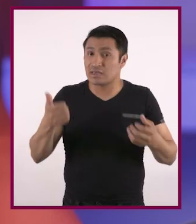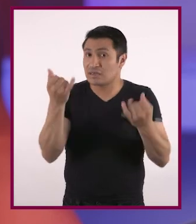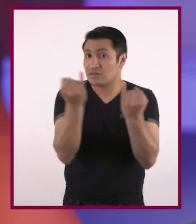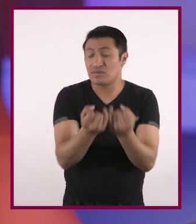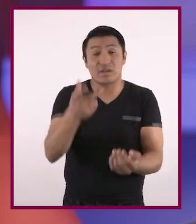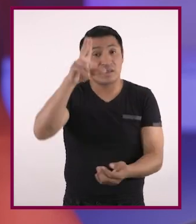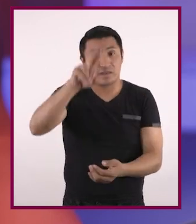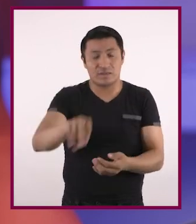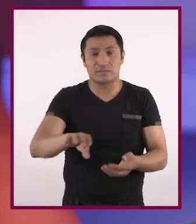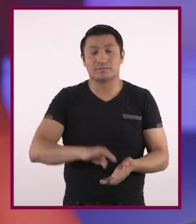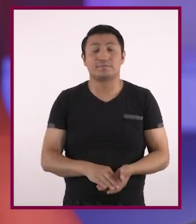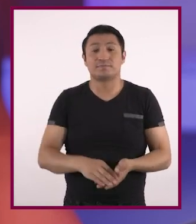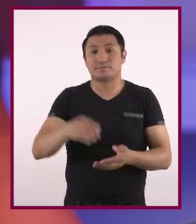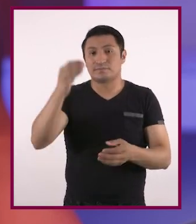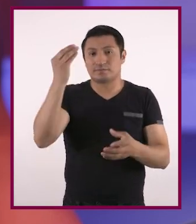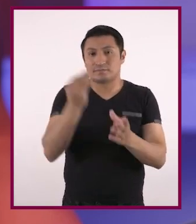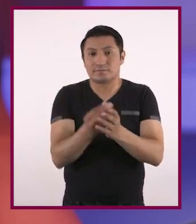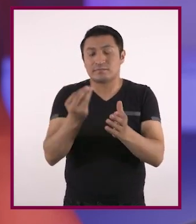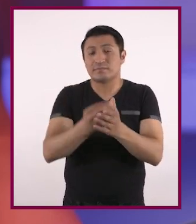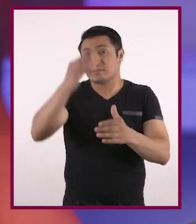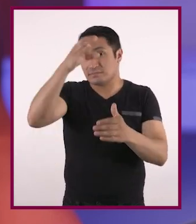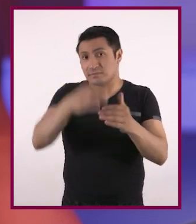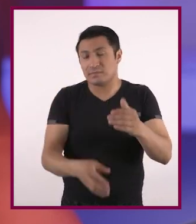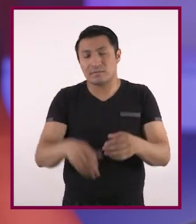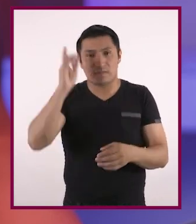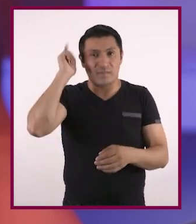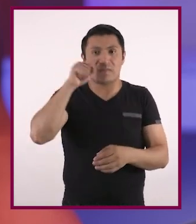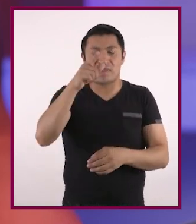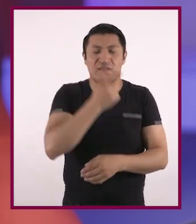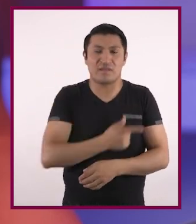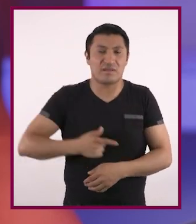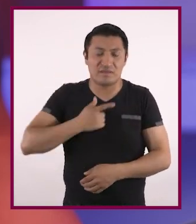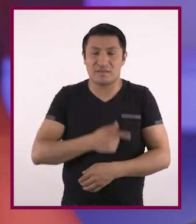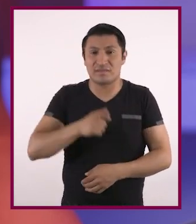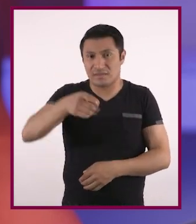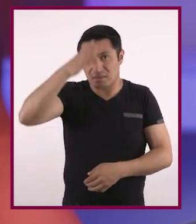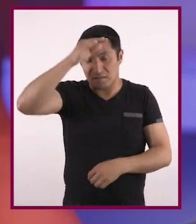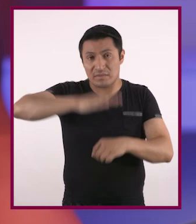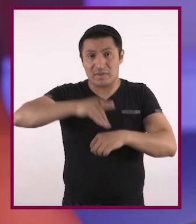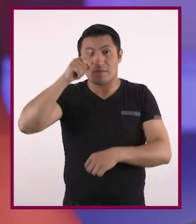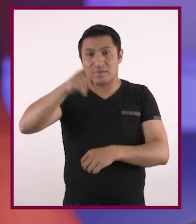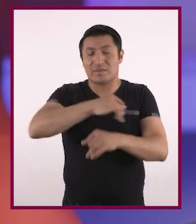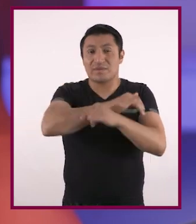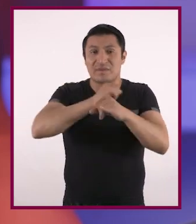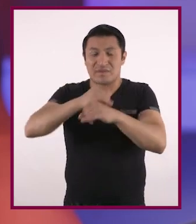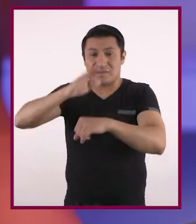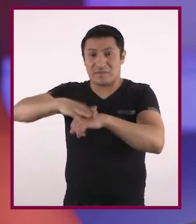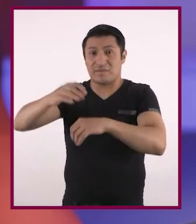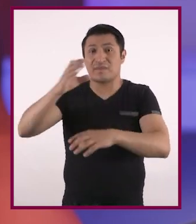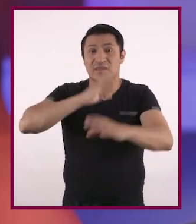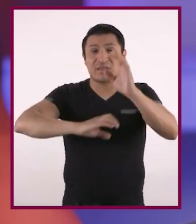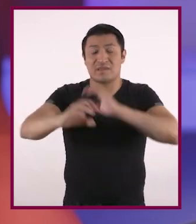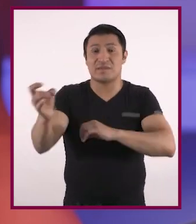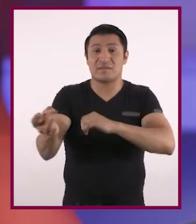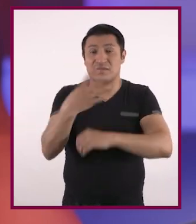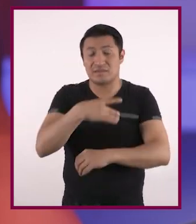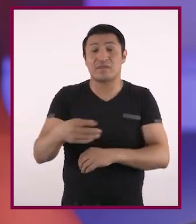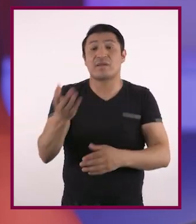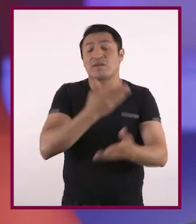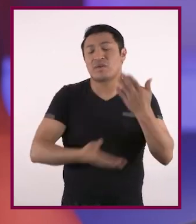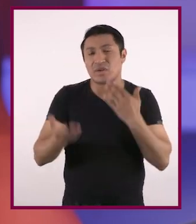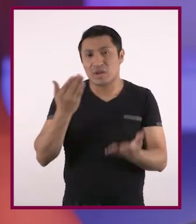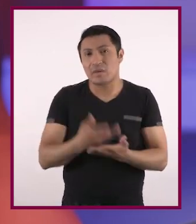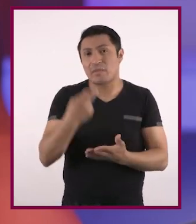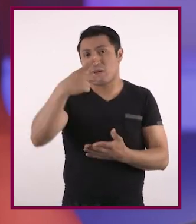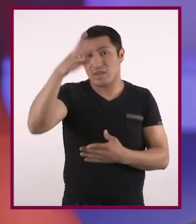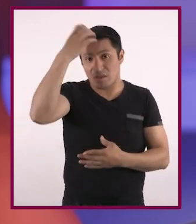y excluidas. Hemos llegado al final de este programa. Espero que te haya gustado y hayas aprendido. No olvides mandar tus comentarios. Puedes compartir con